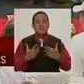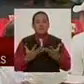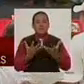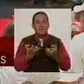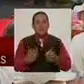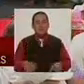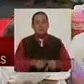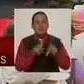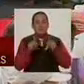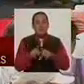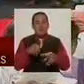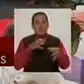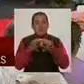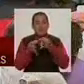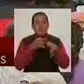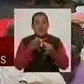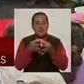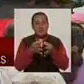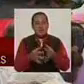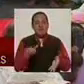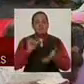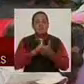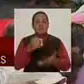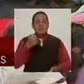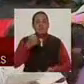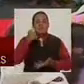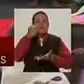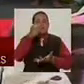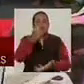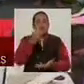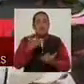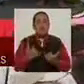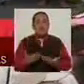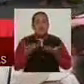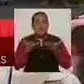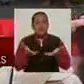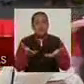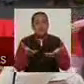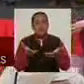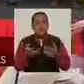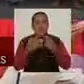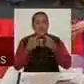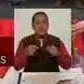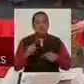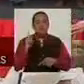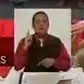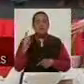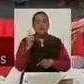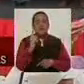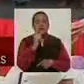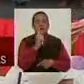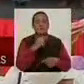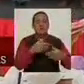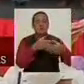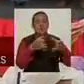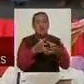decirles que las donaciones que estamos trayendo son para cada una de las comunidades.